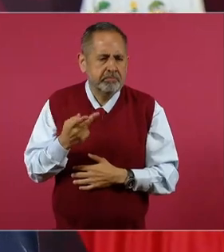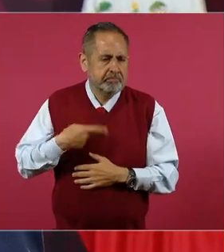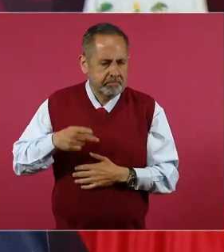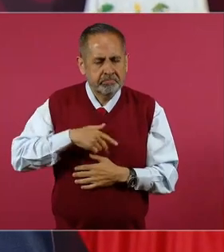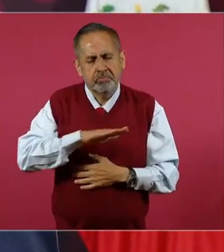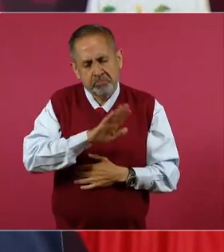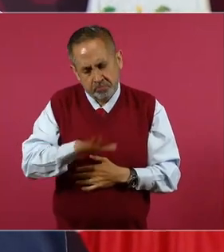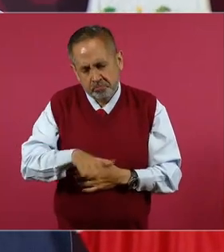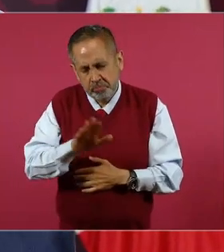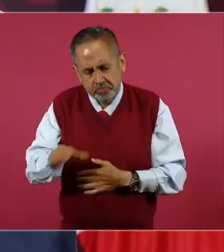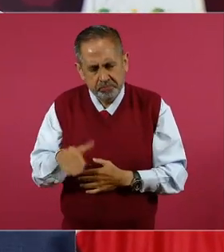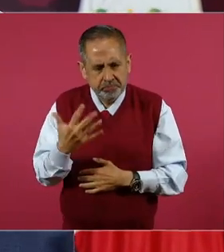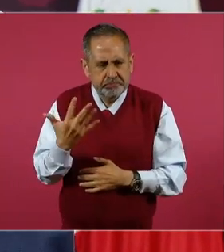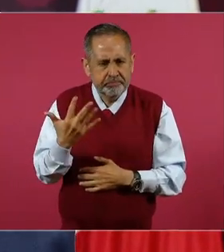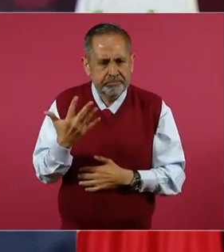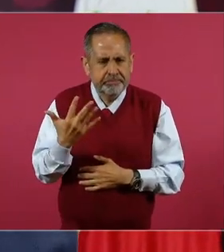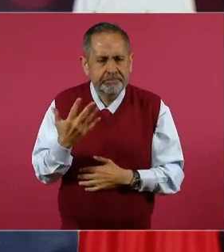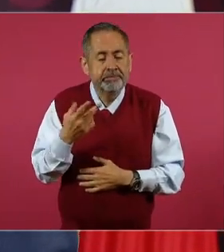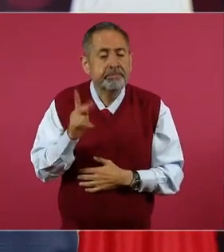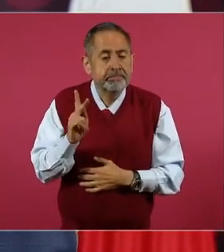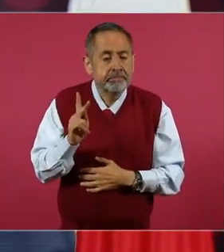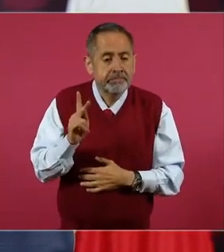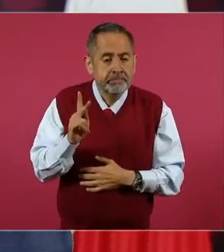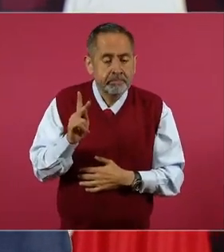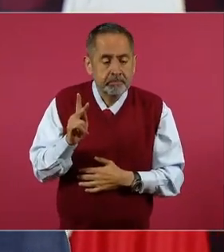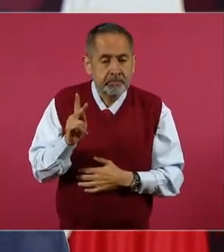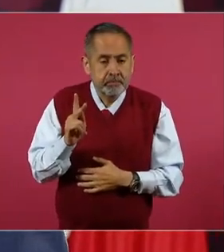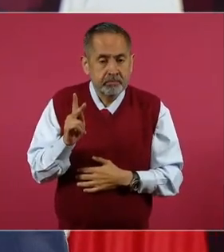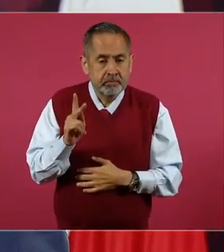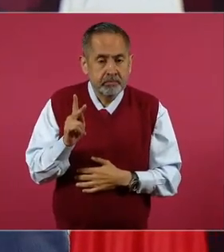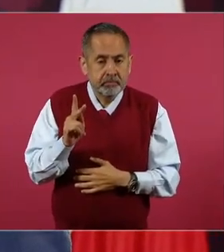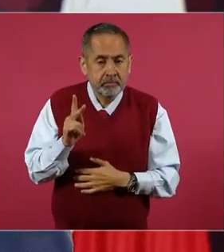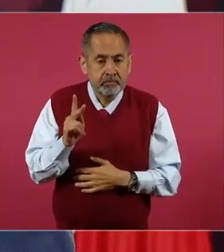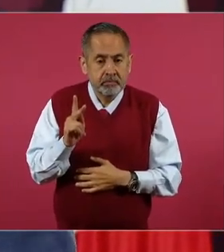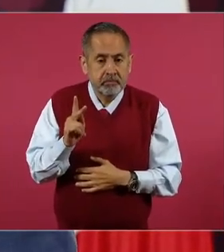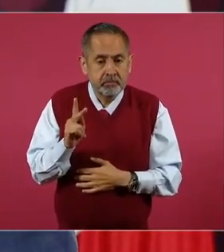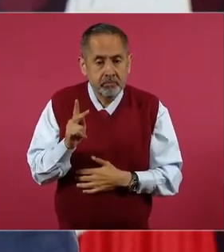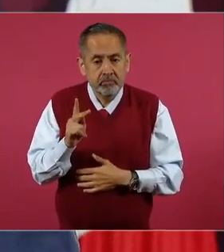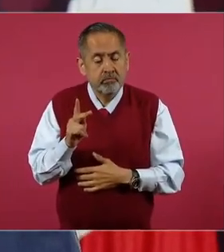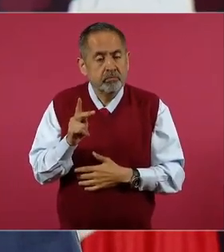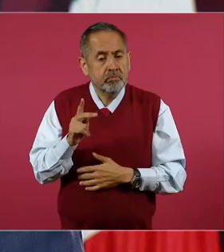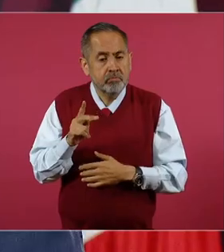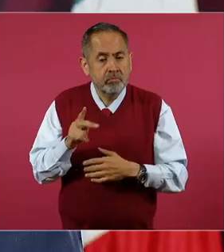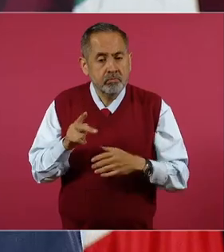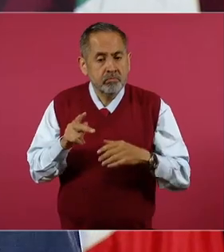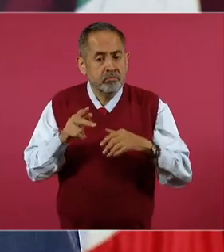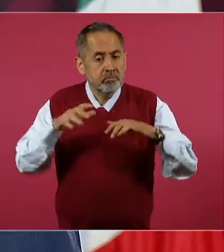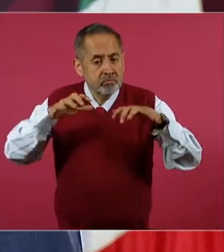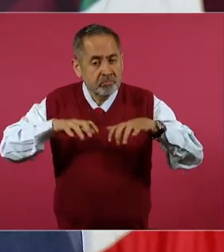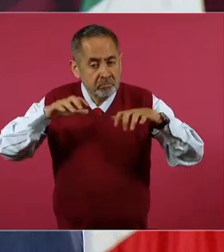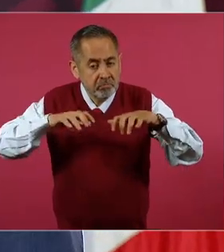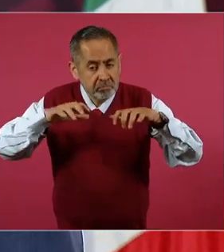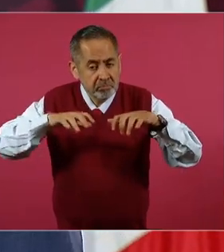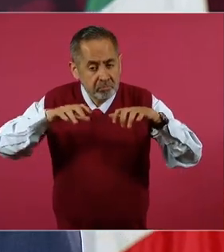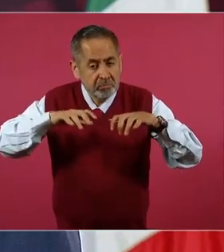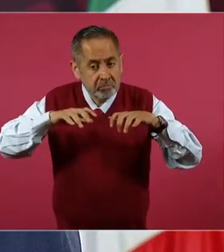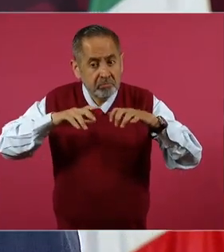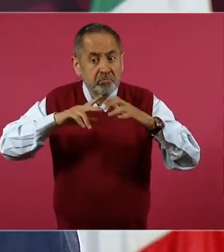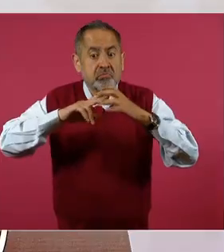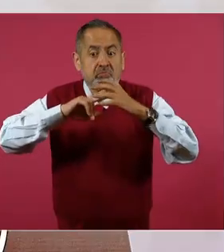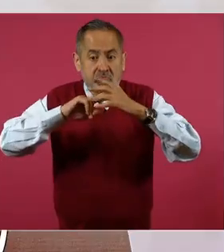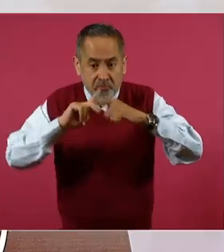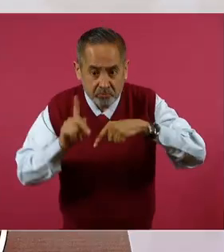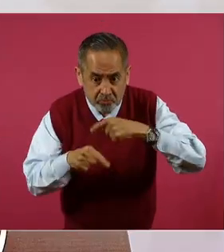fallecidos, pero se quedó la lluvia y se formó